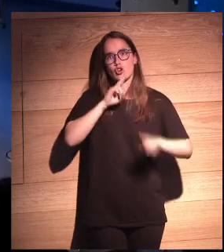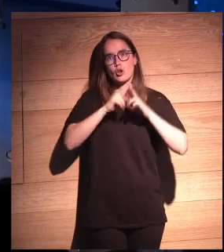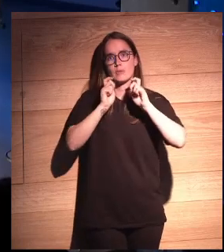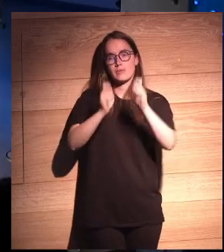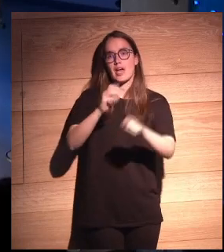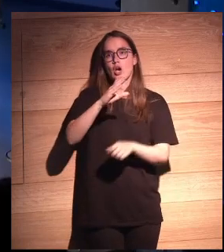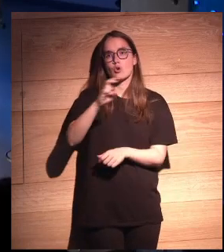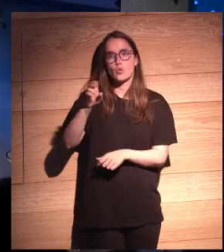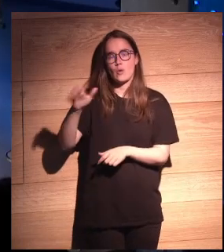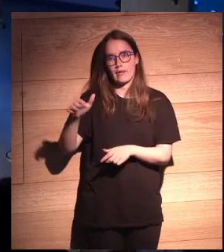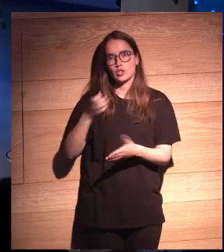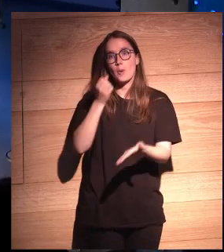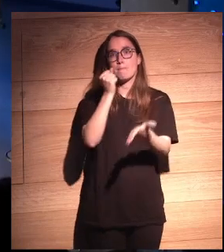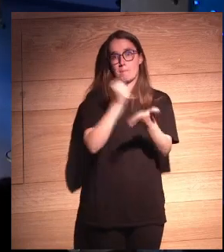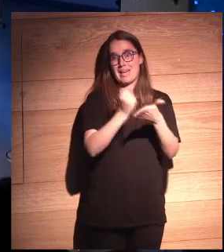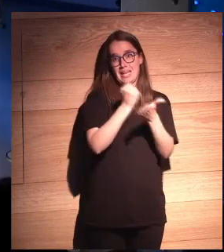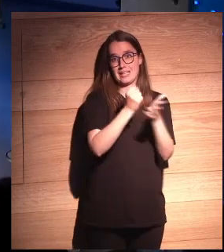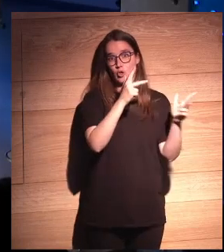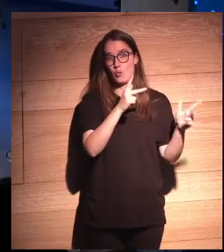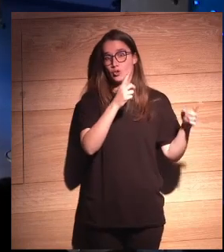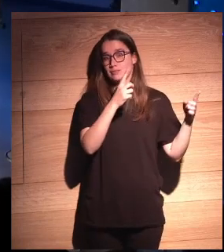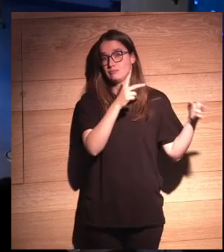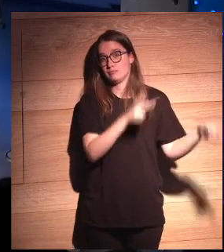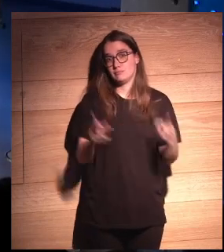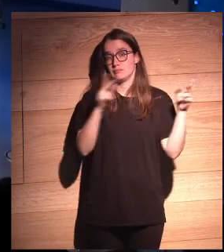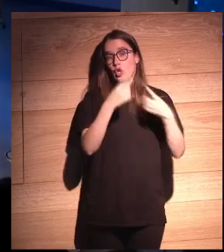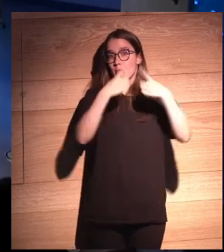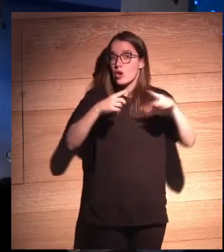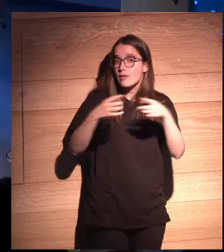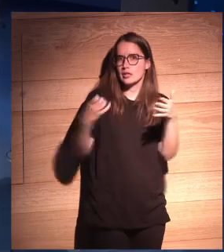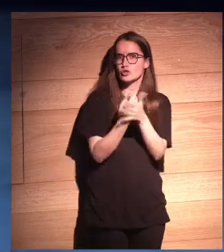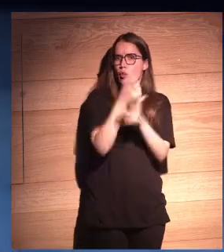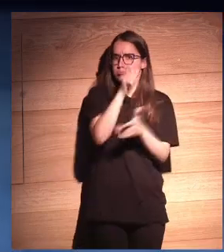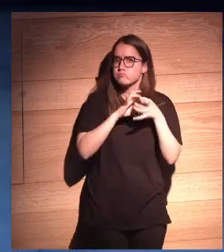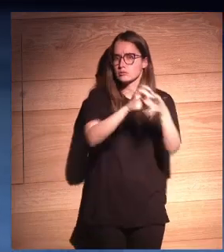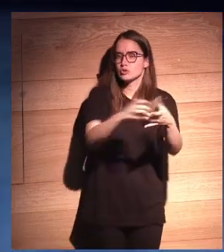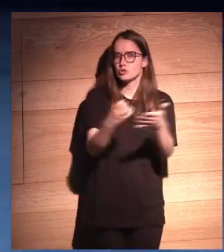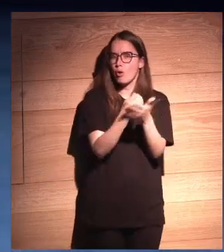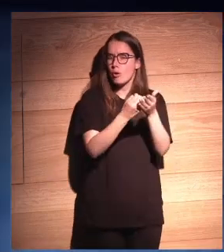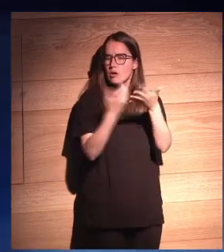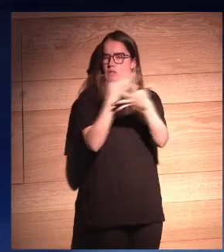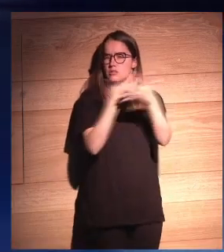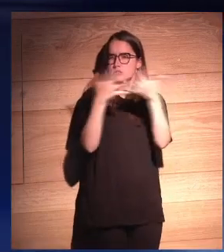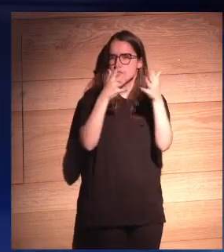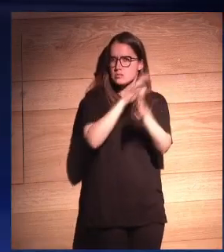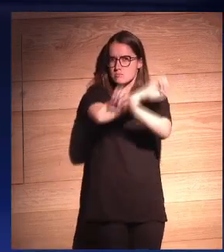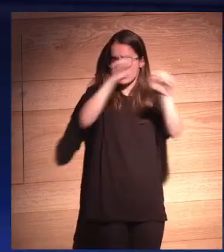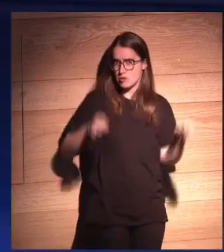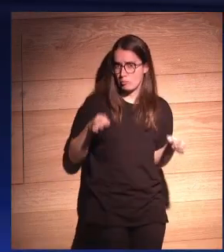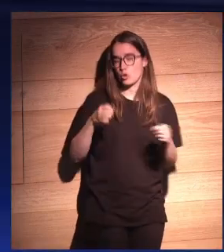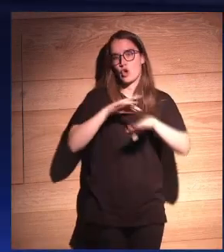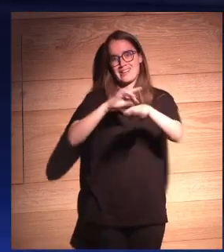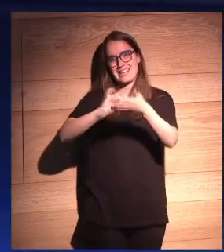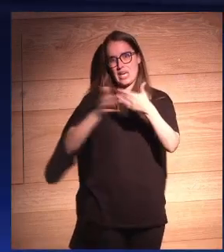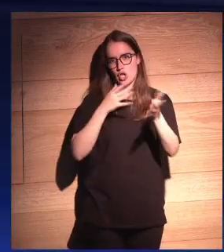marcas de secuencias musicales donde las melodías, los leitmotivs y todos los acordes juegan en conjunción con lo que está en el